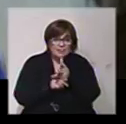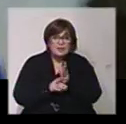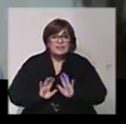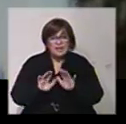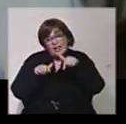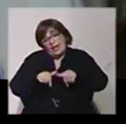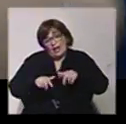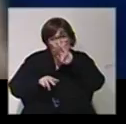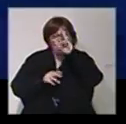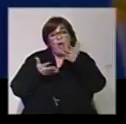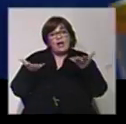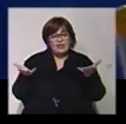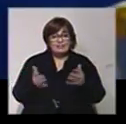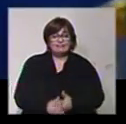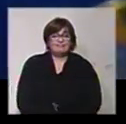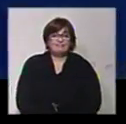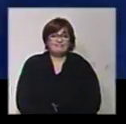Uruguay. I am observing local custom.